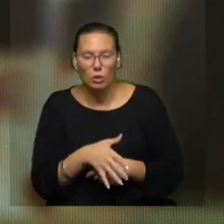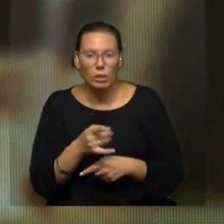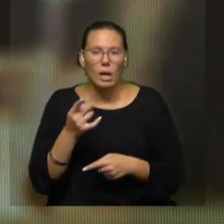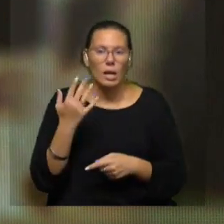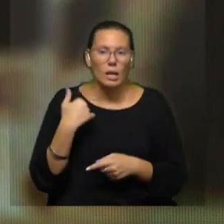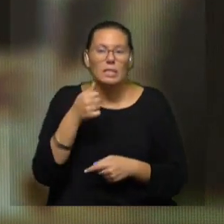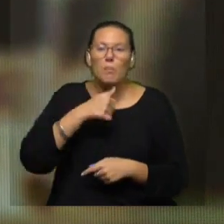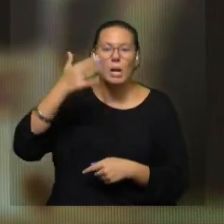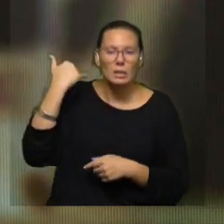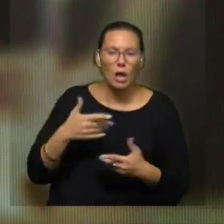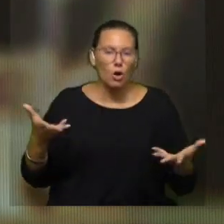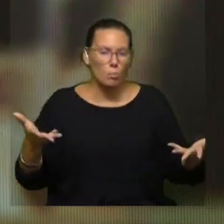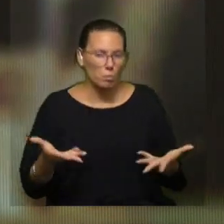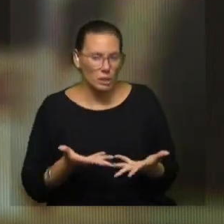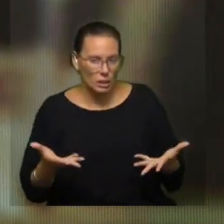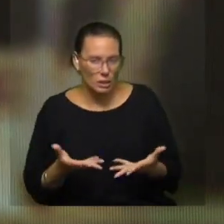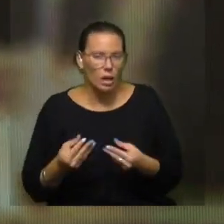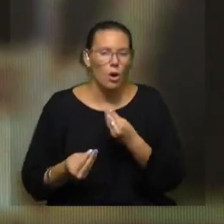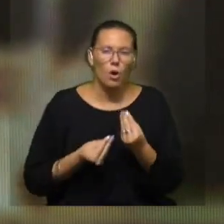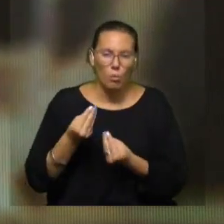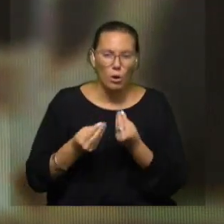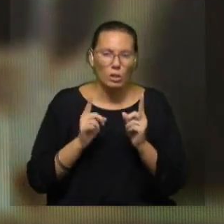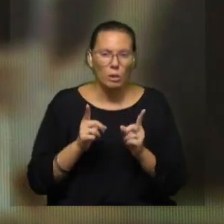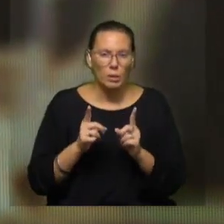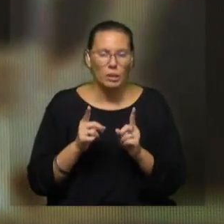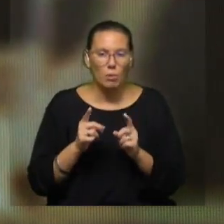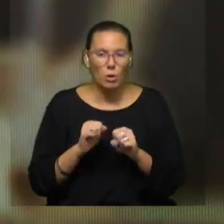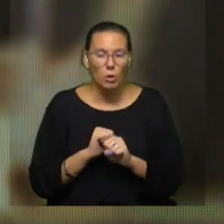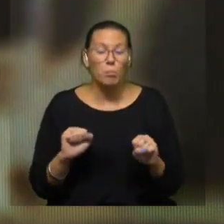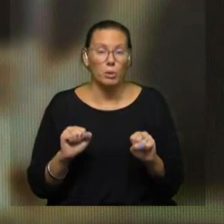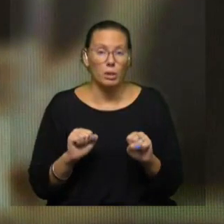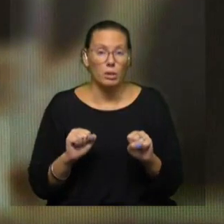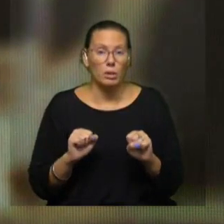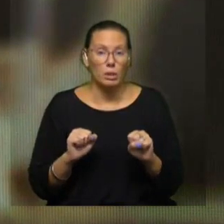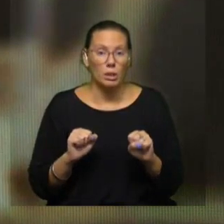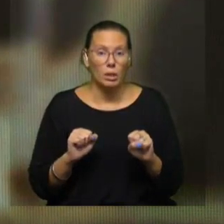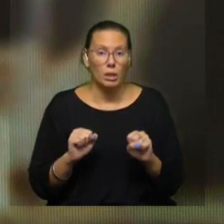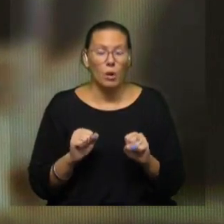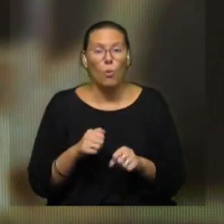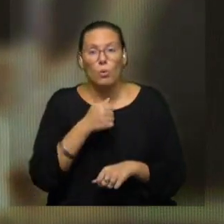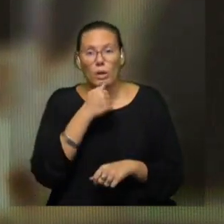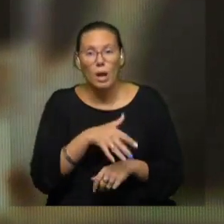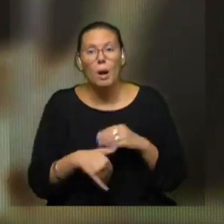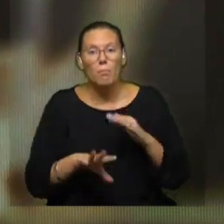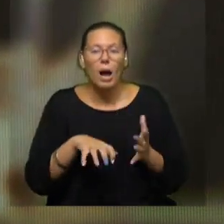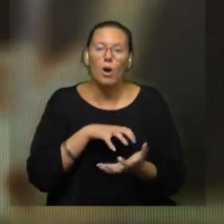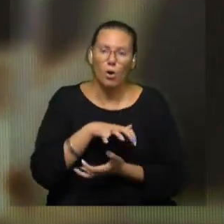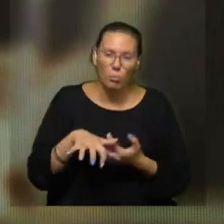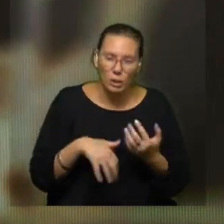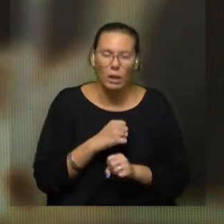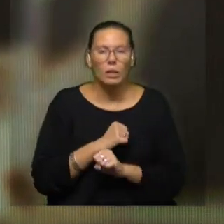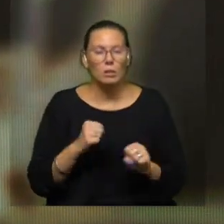La de ese pasado y la de este presente, deberíamos tener la capacidad de justamente generar una narrativa un poco más compleja, que